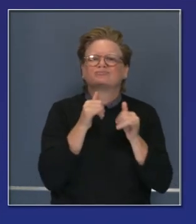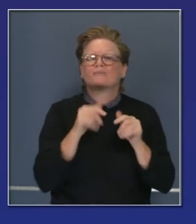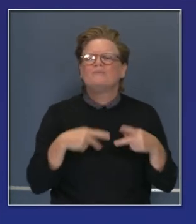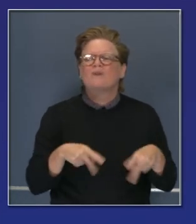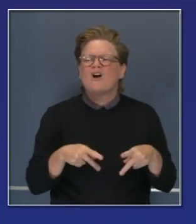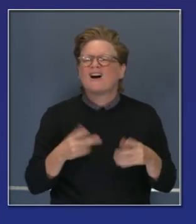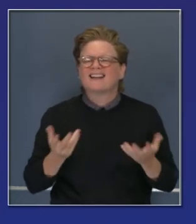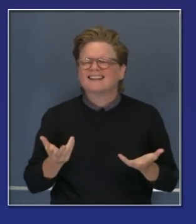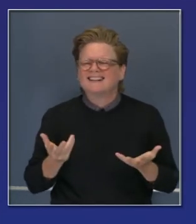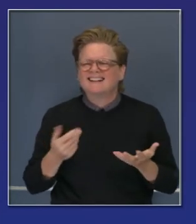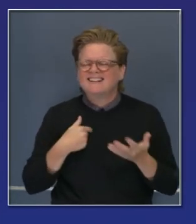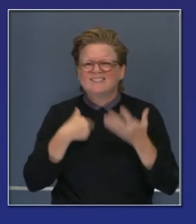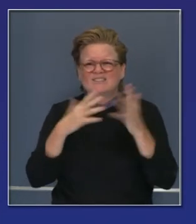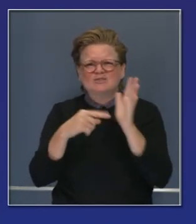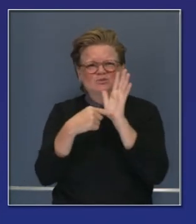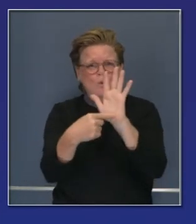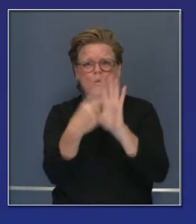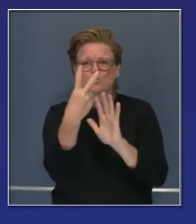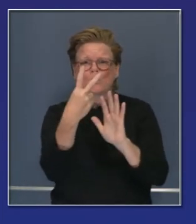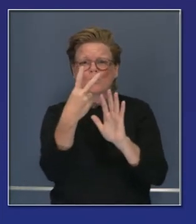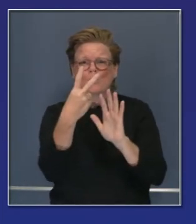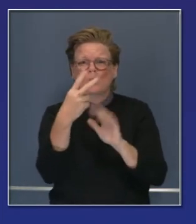mostramos son